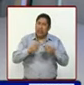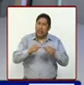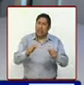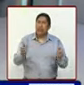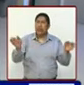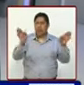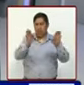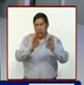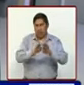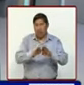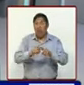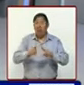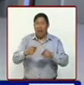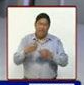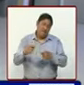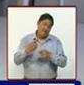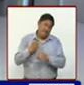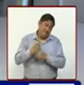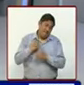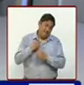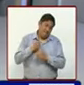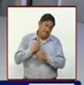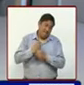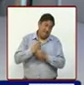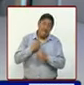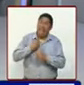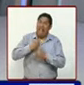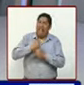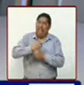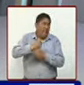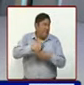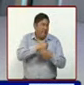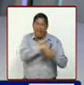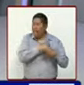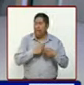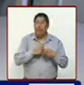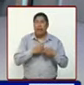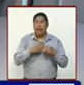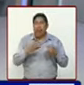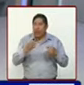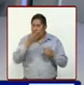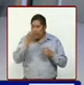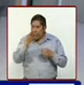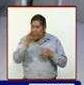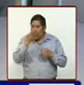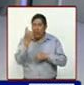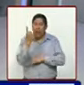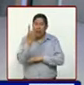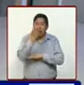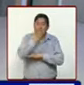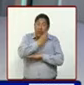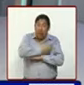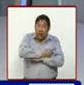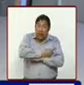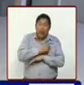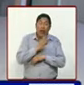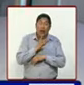los trabajos se están acelerando, ¿no es cierto, mi querida Giovanna? Porque llega también la conmemoración del Día del Mar.